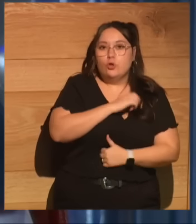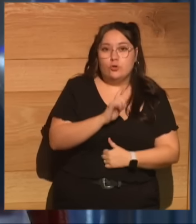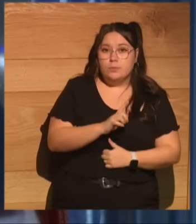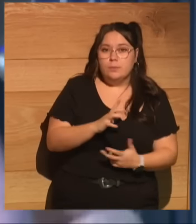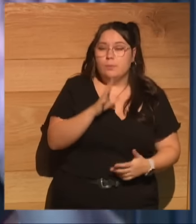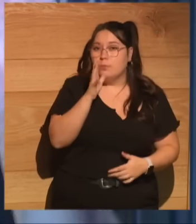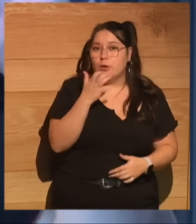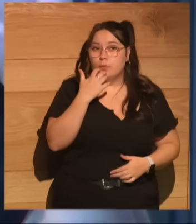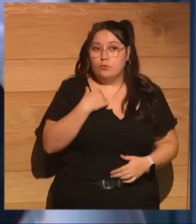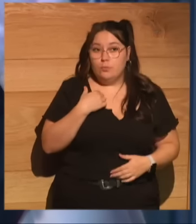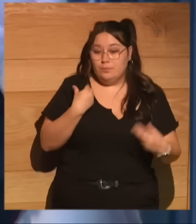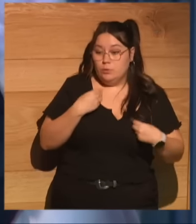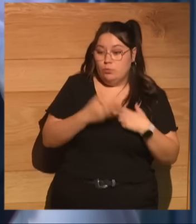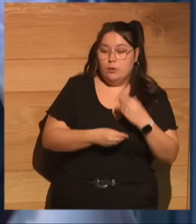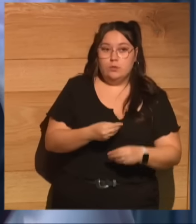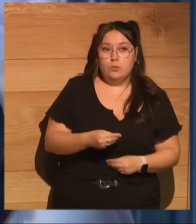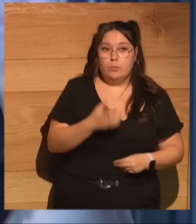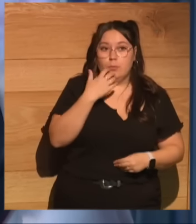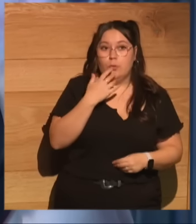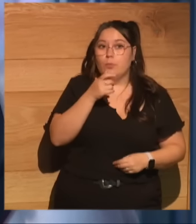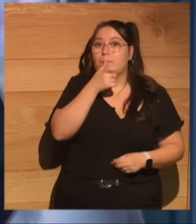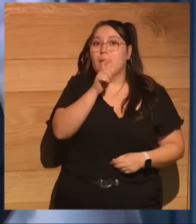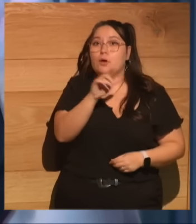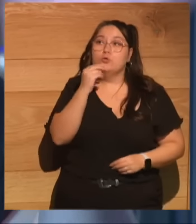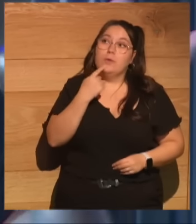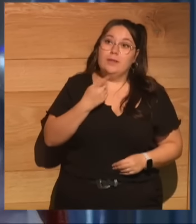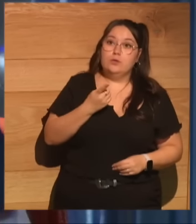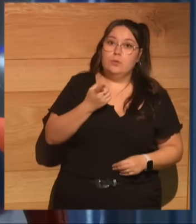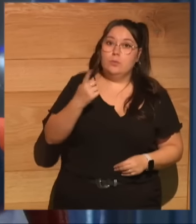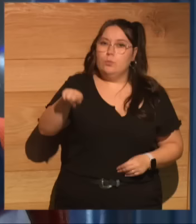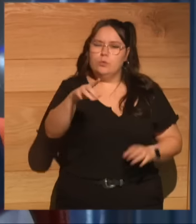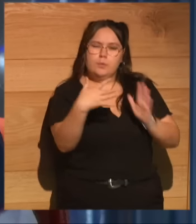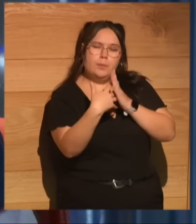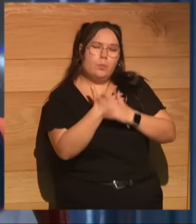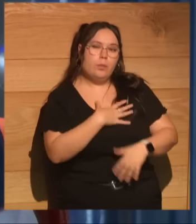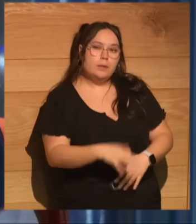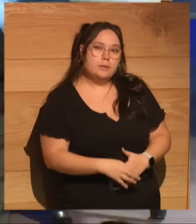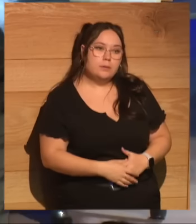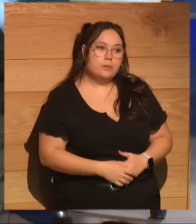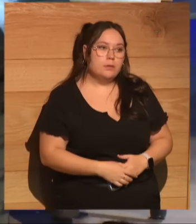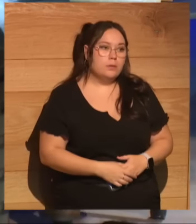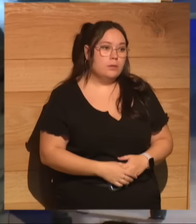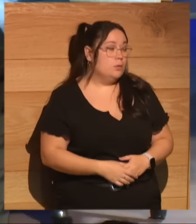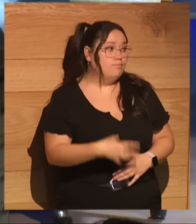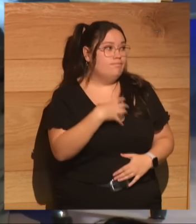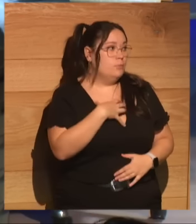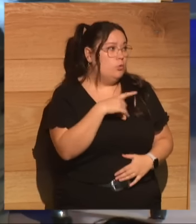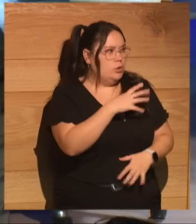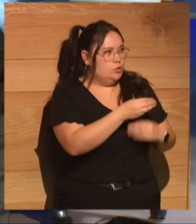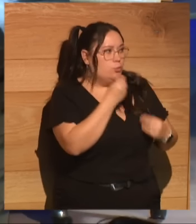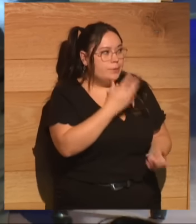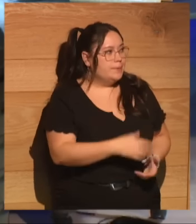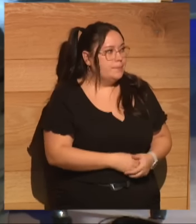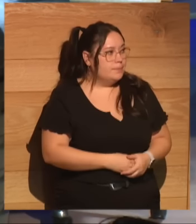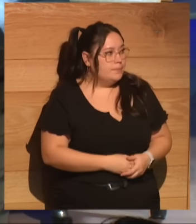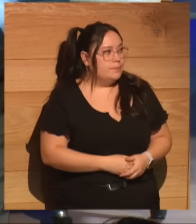caso. Como yo acabo de hacer, de reproducir sus palabras, ¿me las podéis explicar? No, lo has hecho muy bien tú y ya,